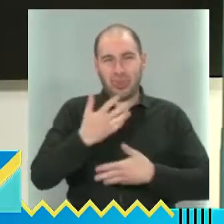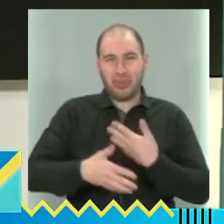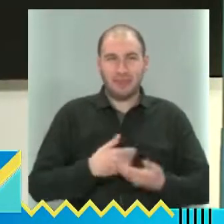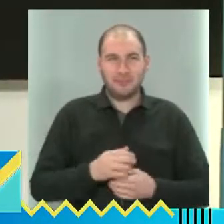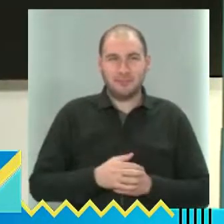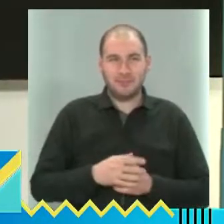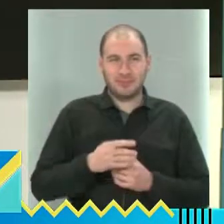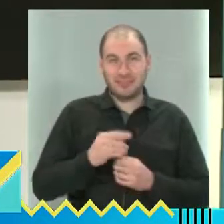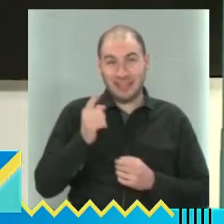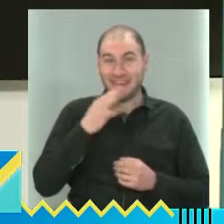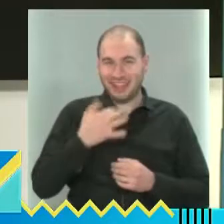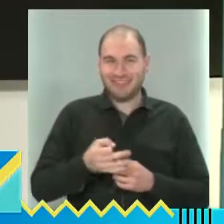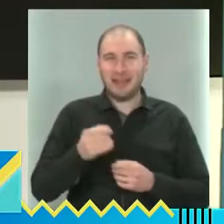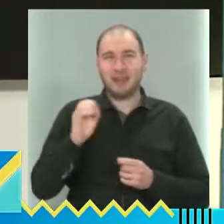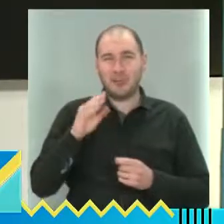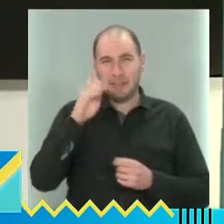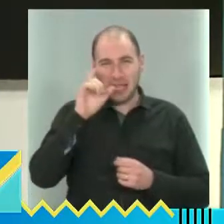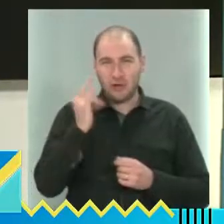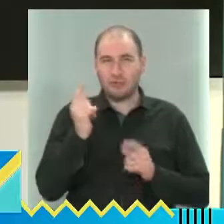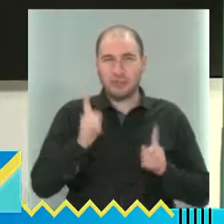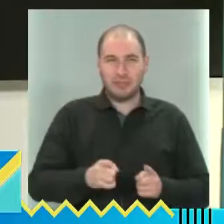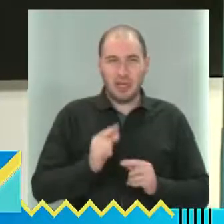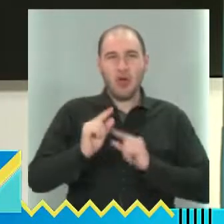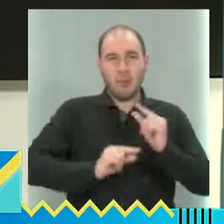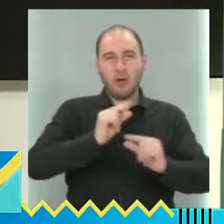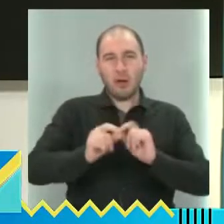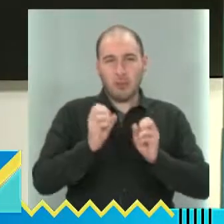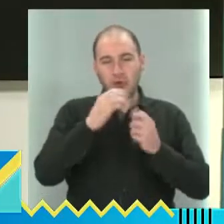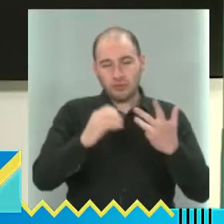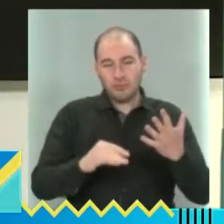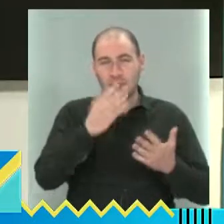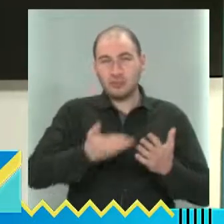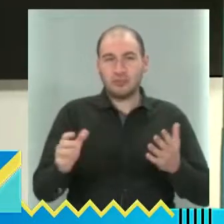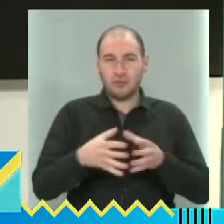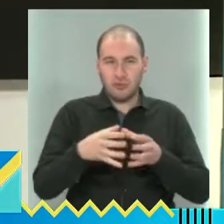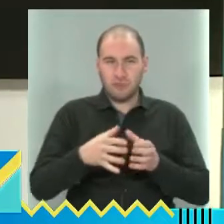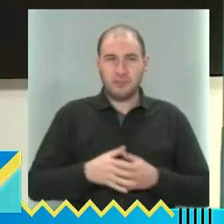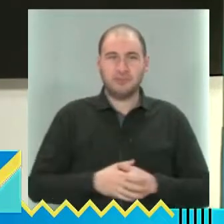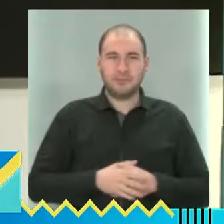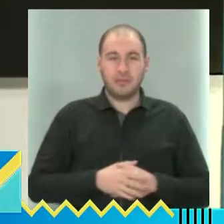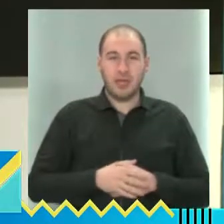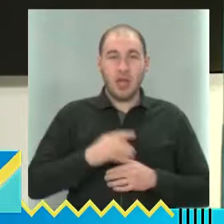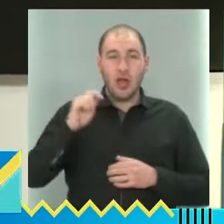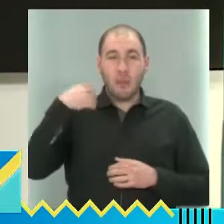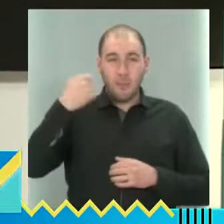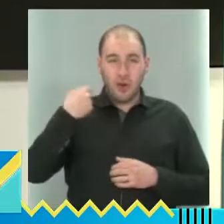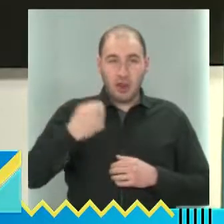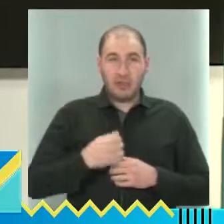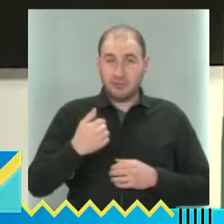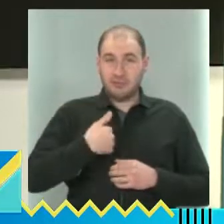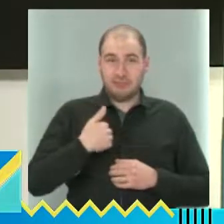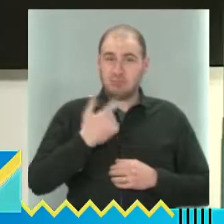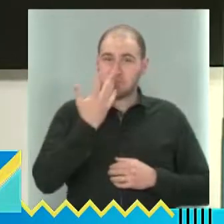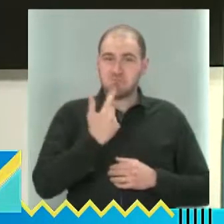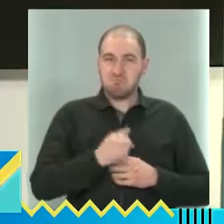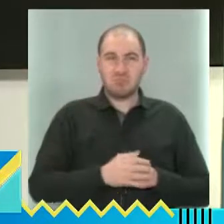¿No es cierto, Belu? Bueno, ahí la nombramos ya también a la Belu. Ya a poquito vamos a ir nombrando a todos los del equipo. Un programa que a mí personalmente